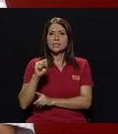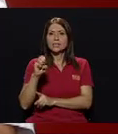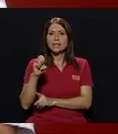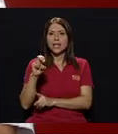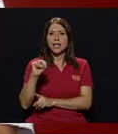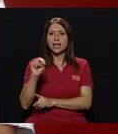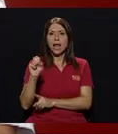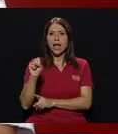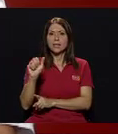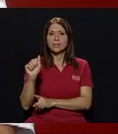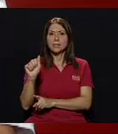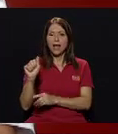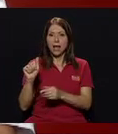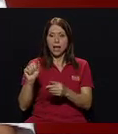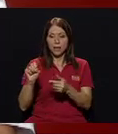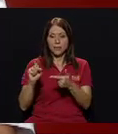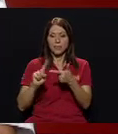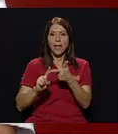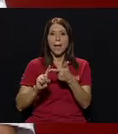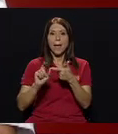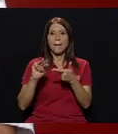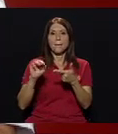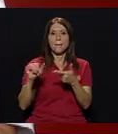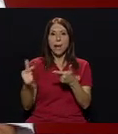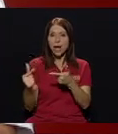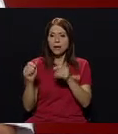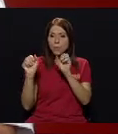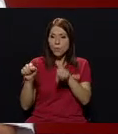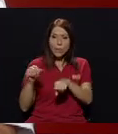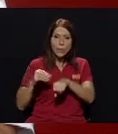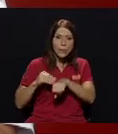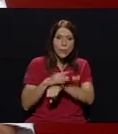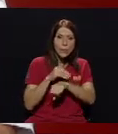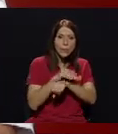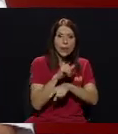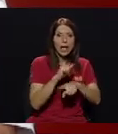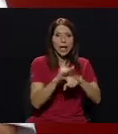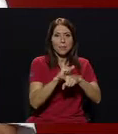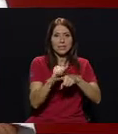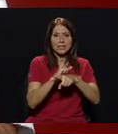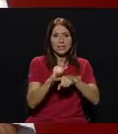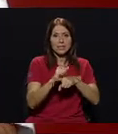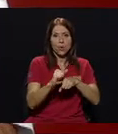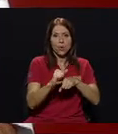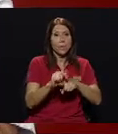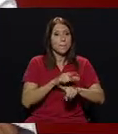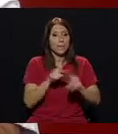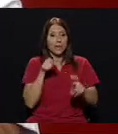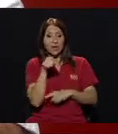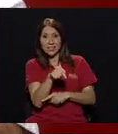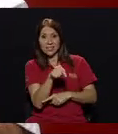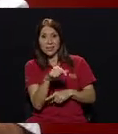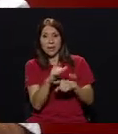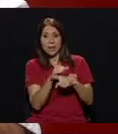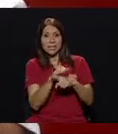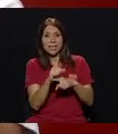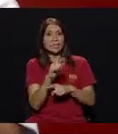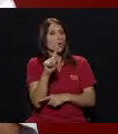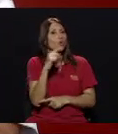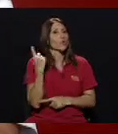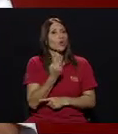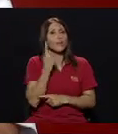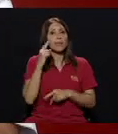por ejemplo, en la parte del SENASA, del MAC, en asesoramiento, en capacitación, ¿verdad? Pero esa capacitación no solamente